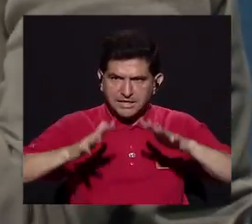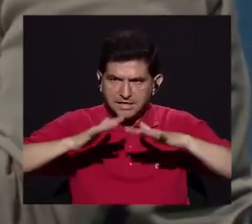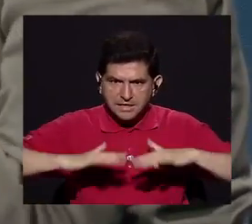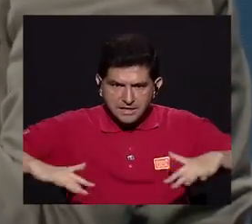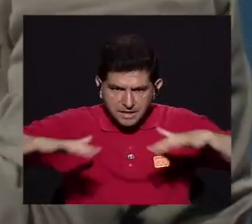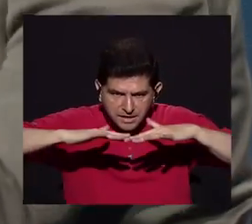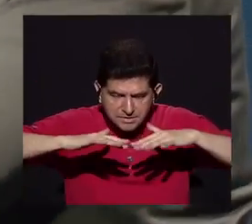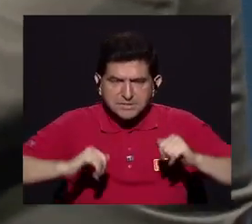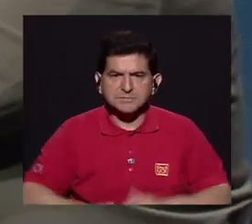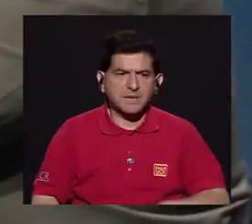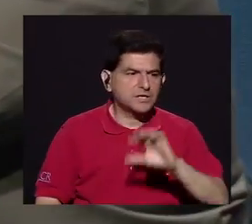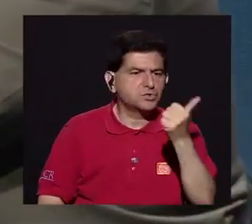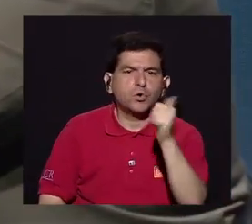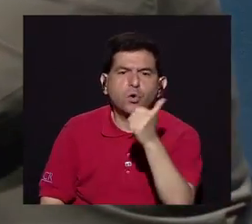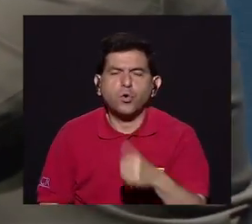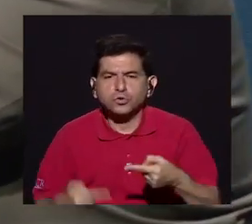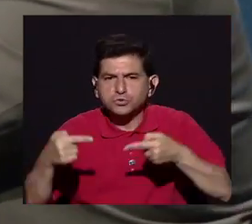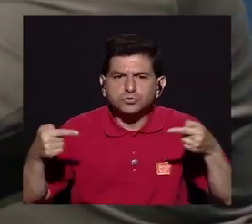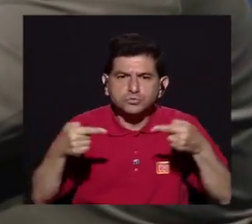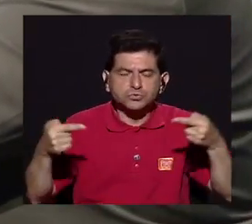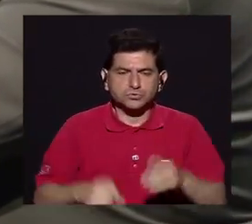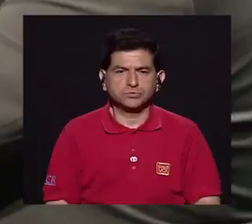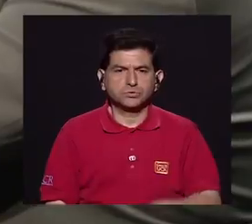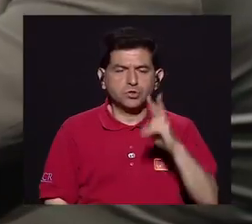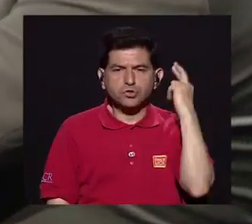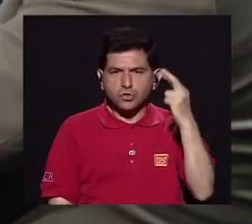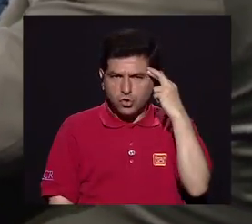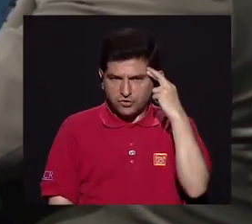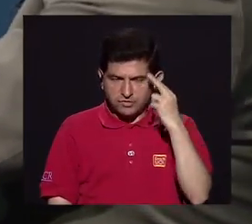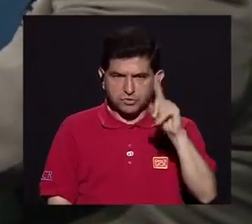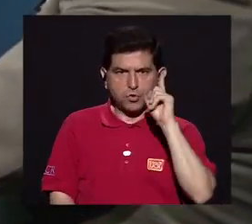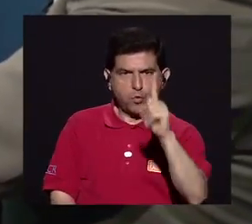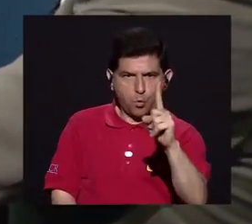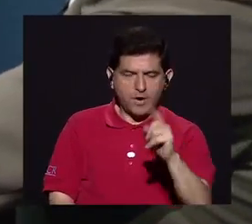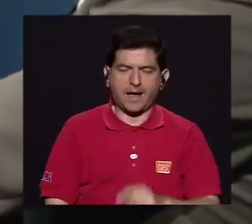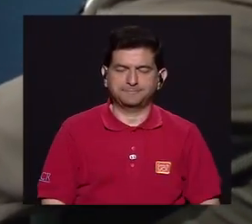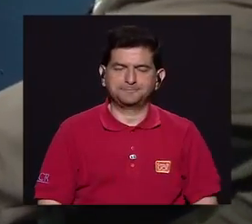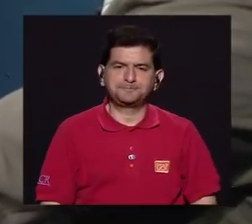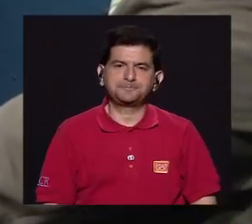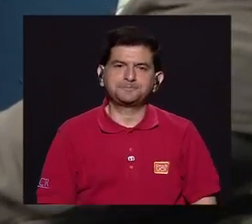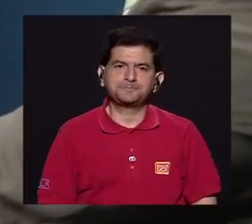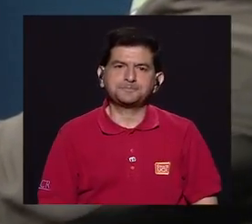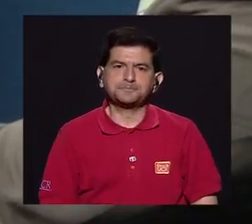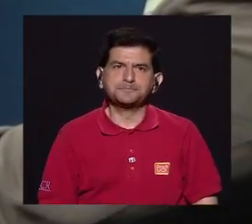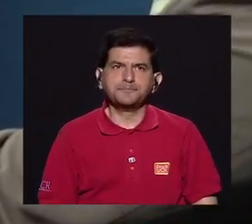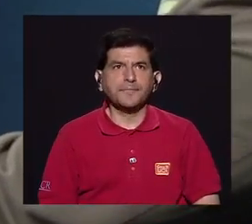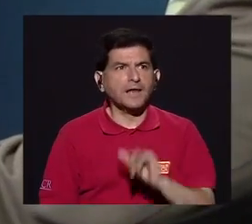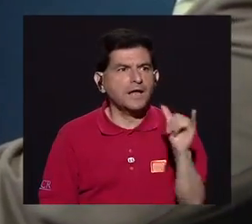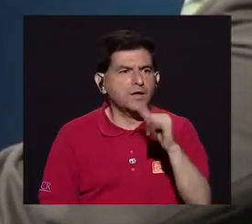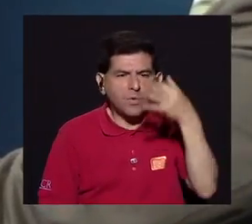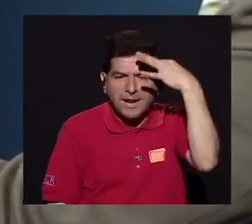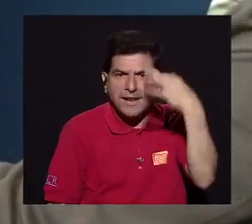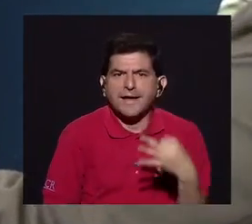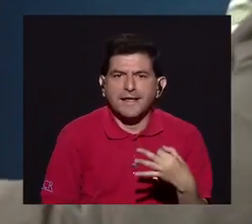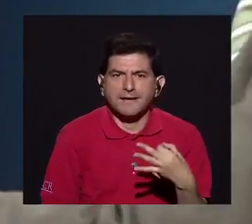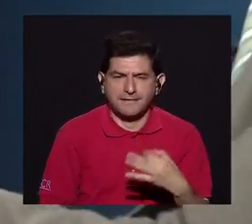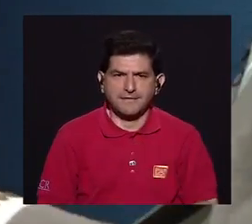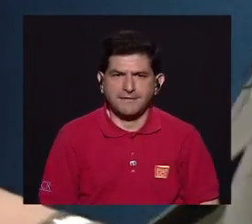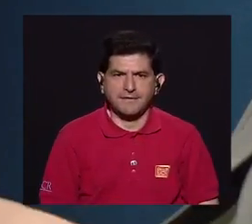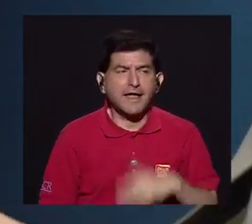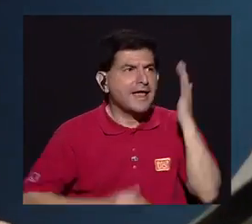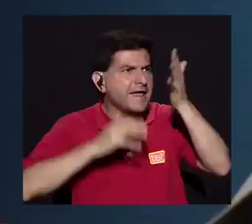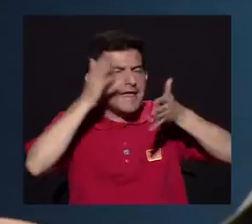ese sparring con los otros? Yo daría dos reflexiones, Marlon. Una, el hecho de también considerar que